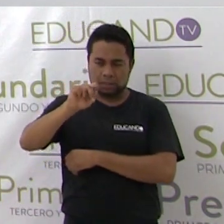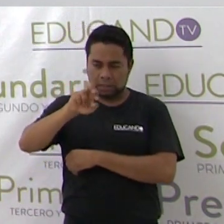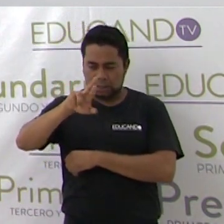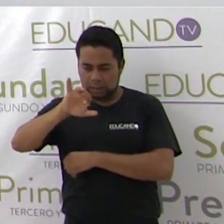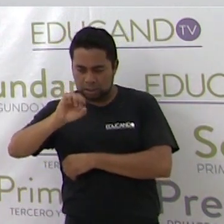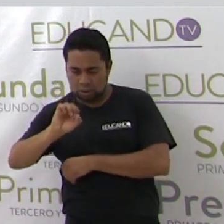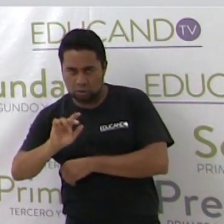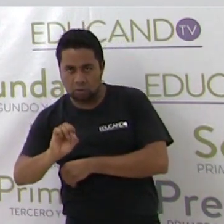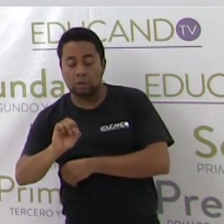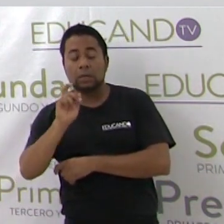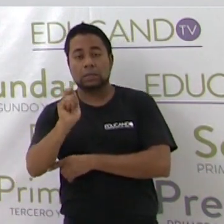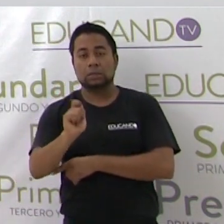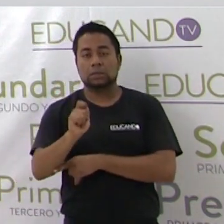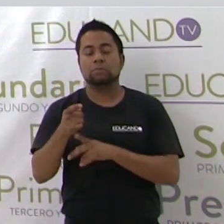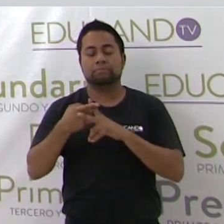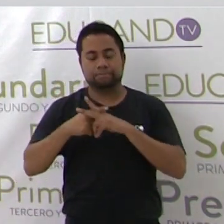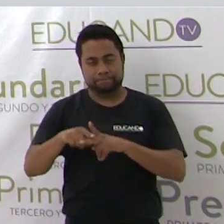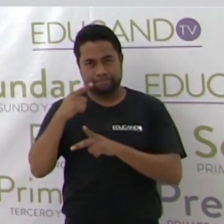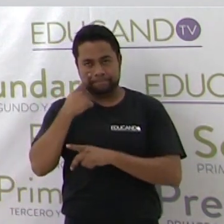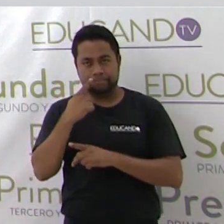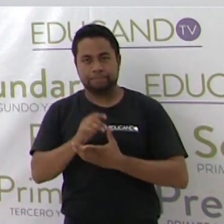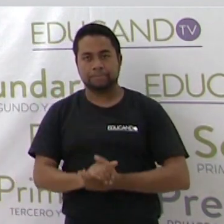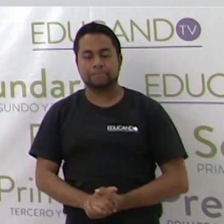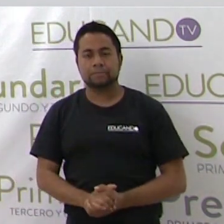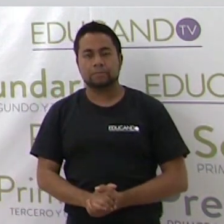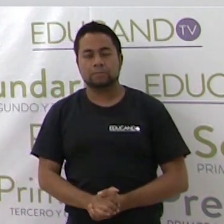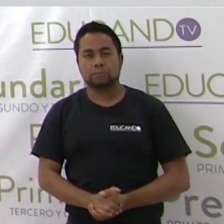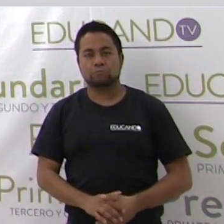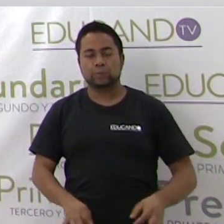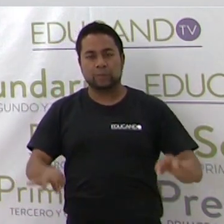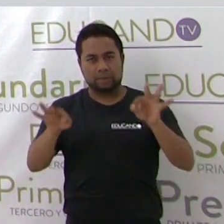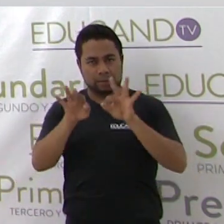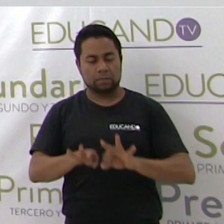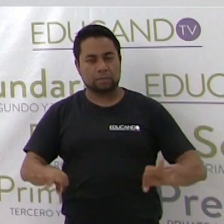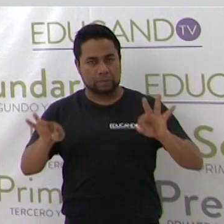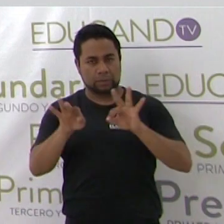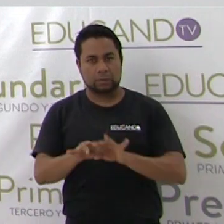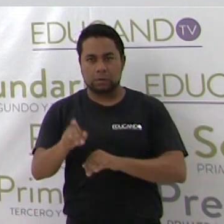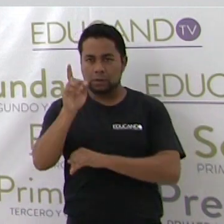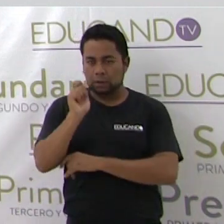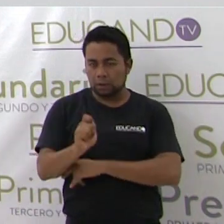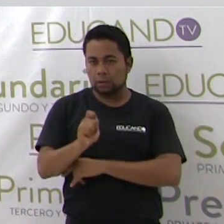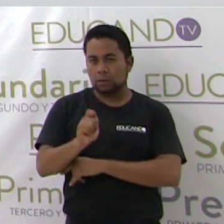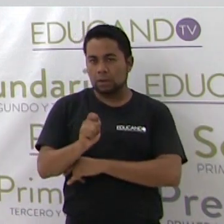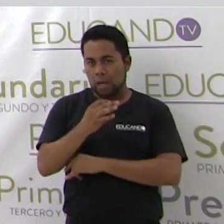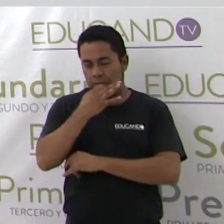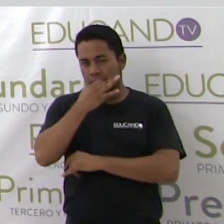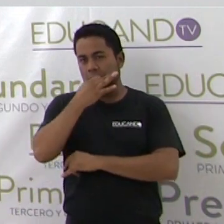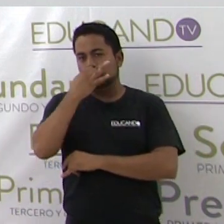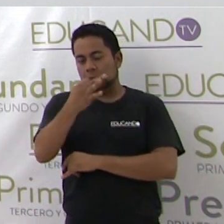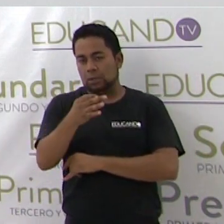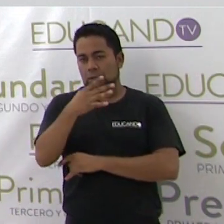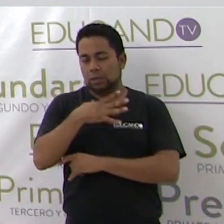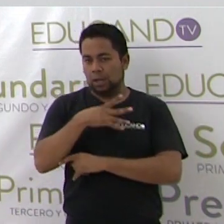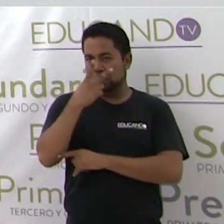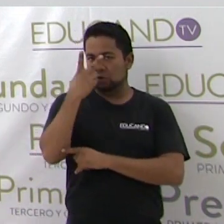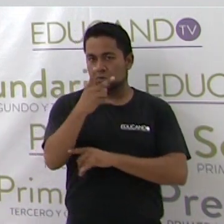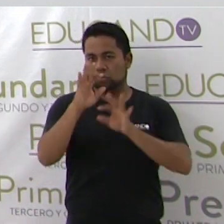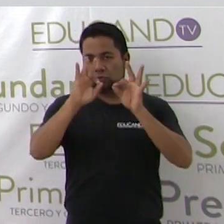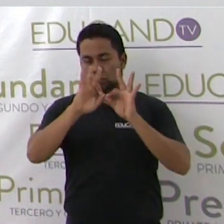arrancar. Es importante comentarte primero que existen dos